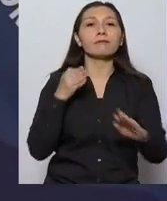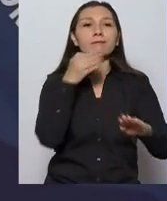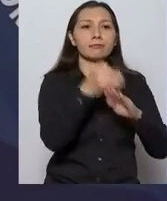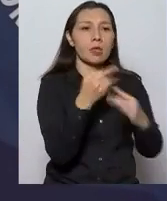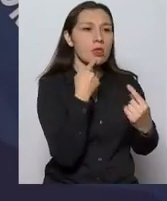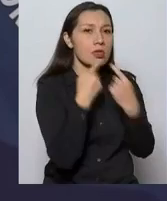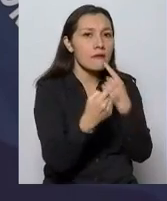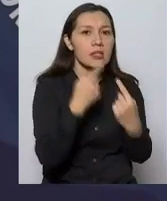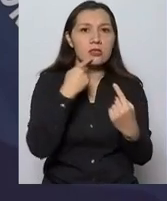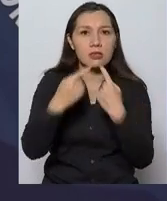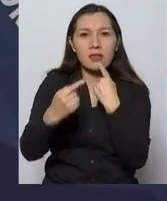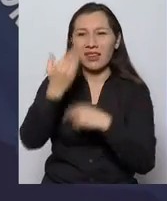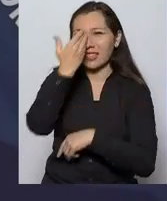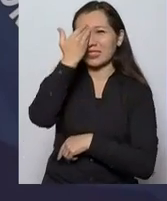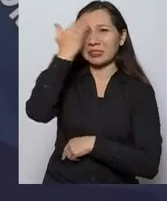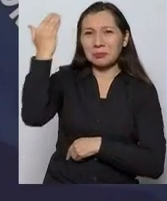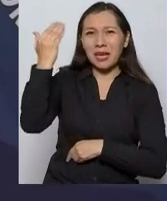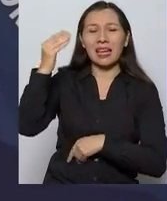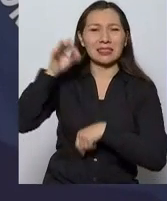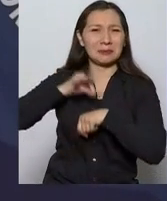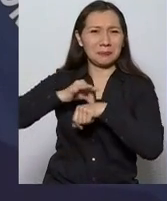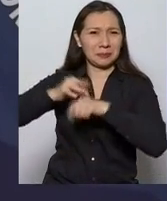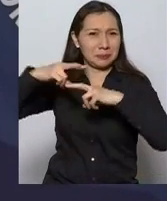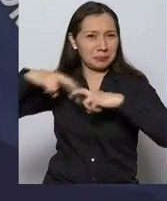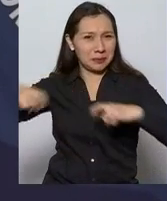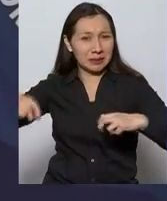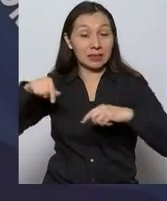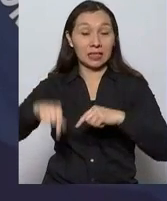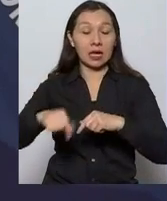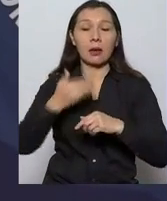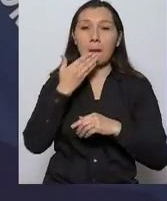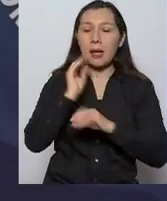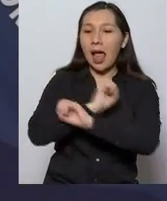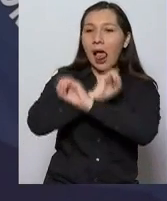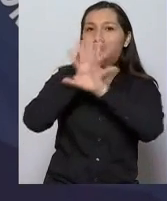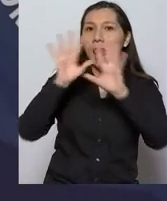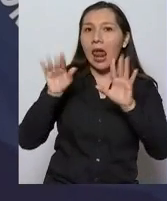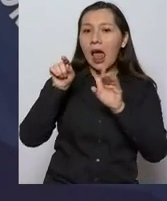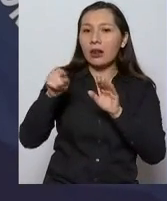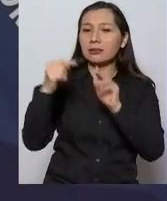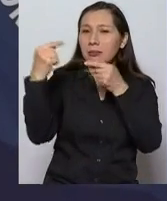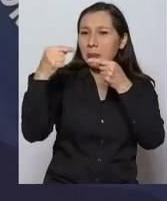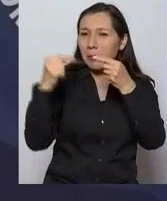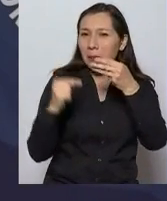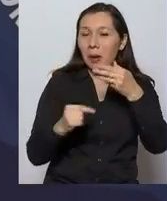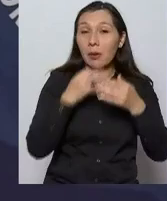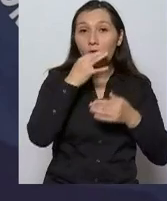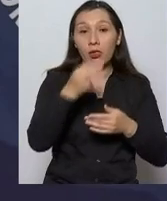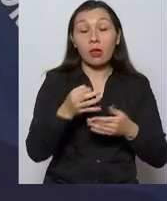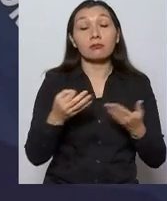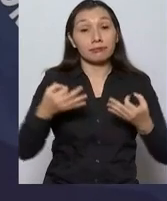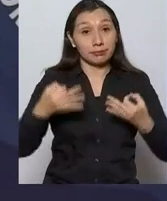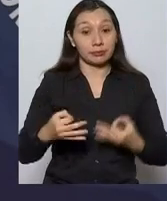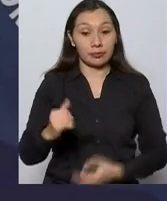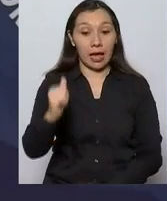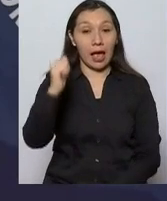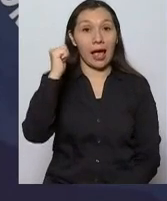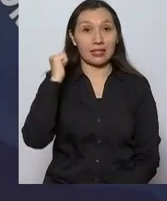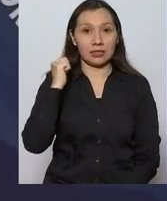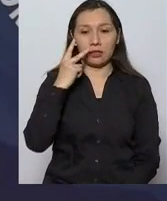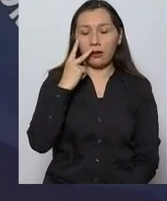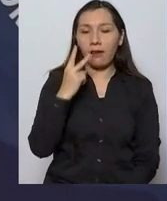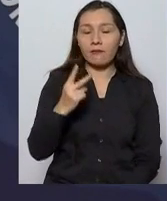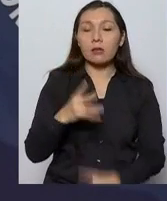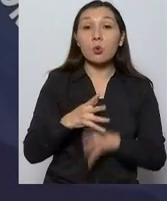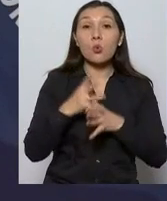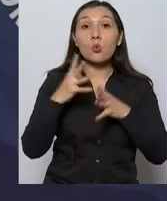entrevistando a expertos epidemiólogos para incluso hacer más claridad sobre esos puntos, porque efectivamente desde ayer vemos